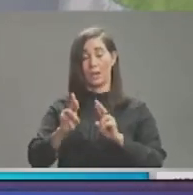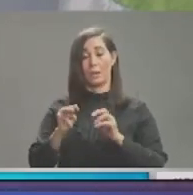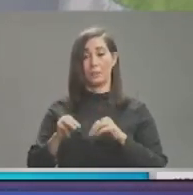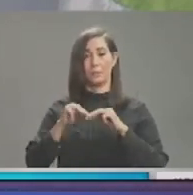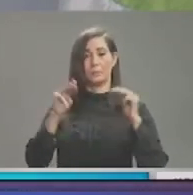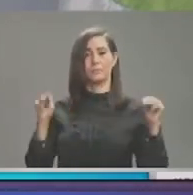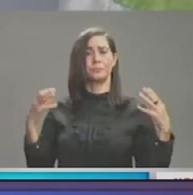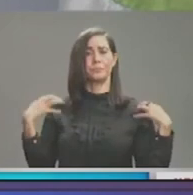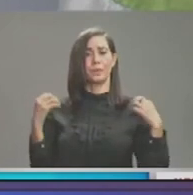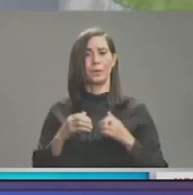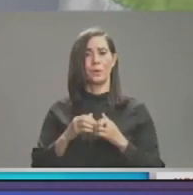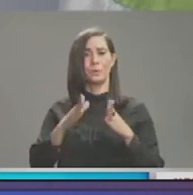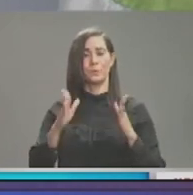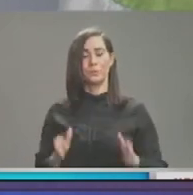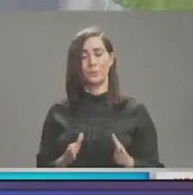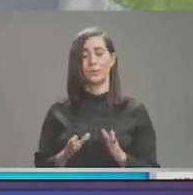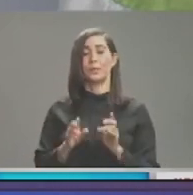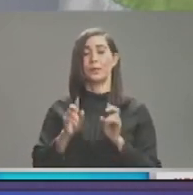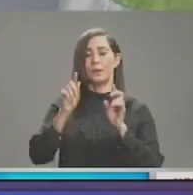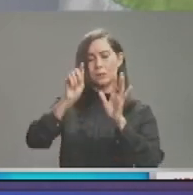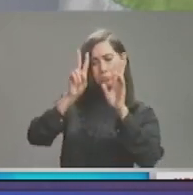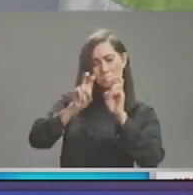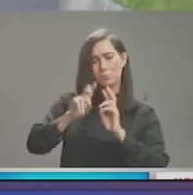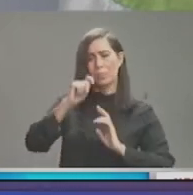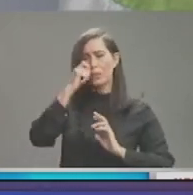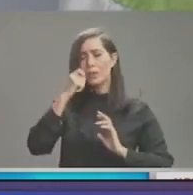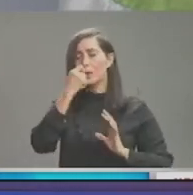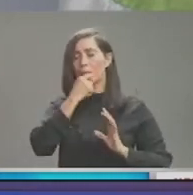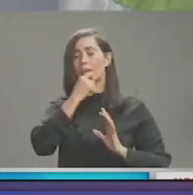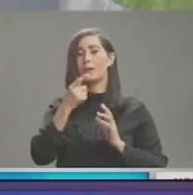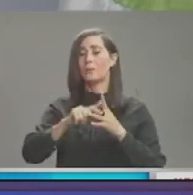Salud Pública, que serán puestas inmediatamente en acción.